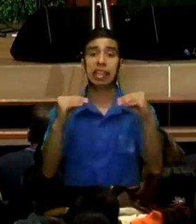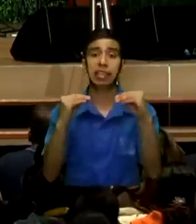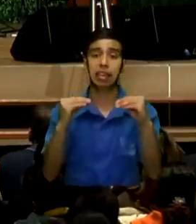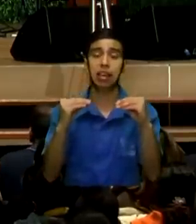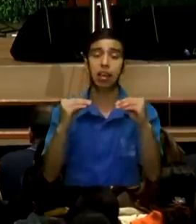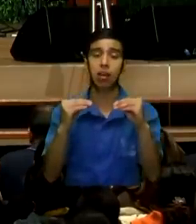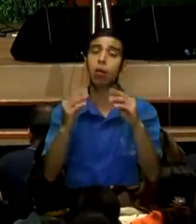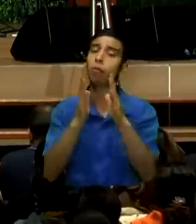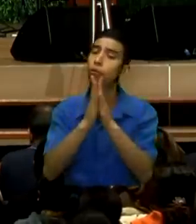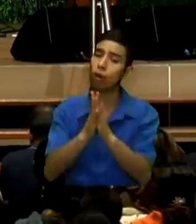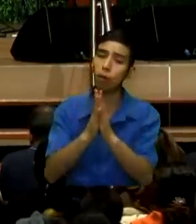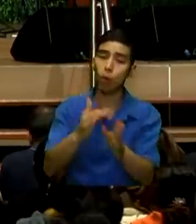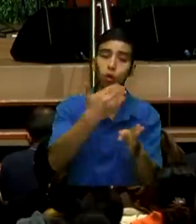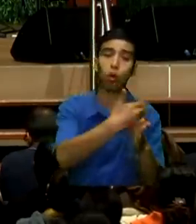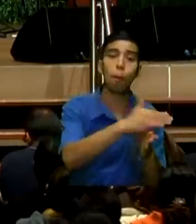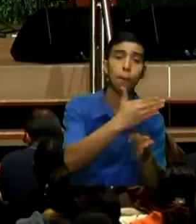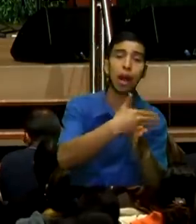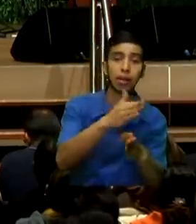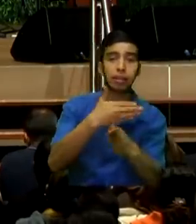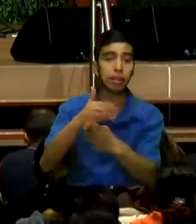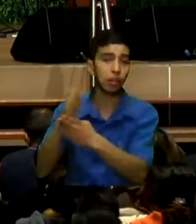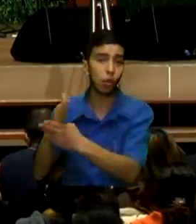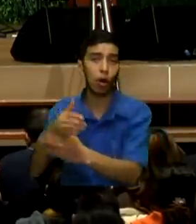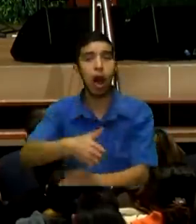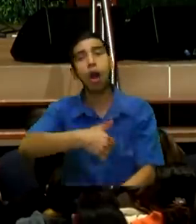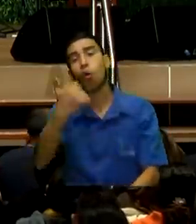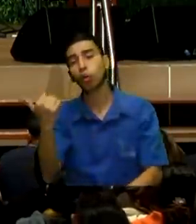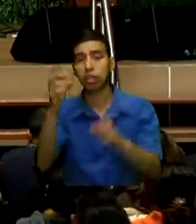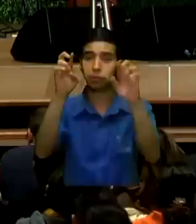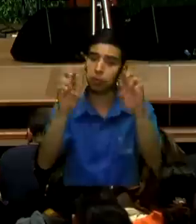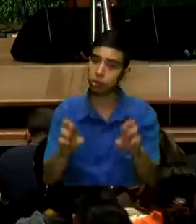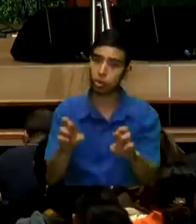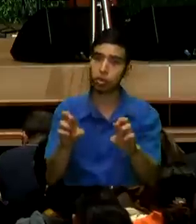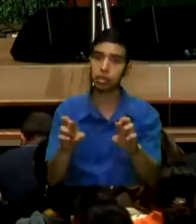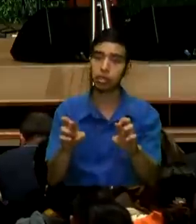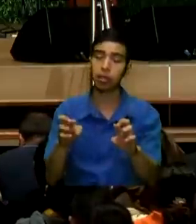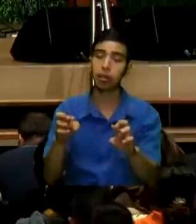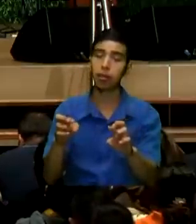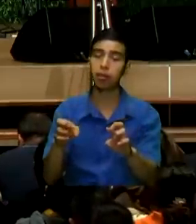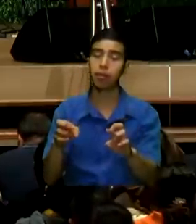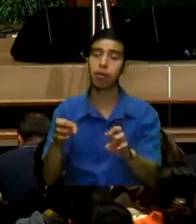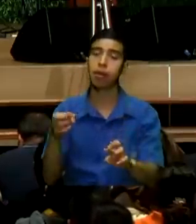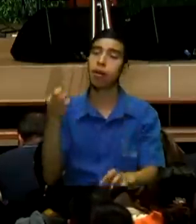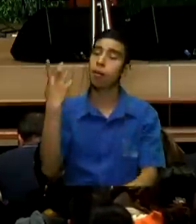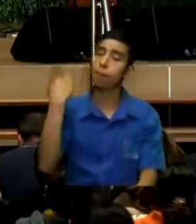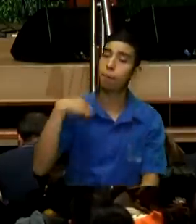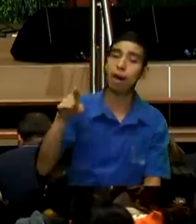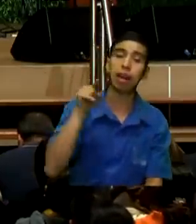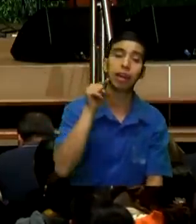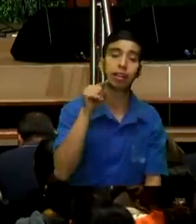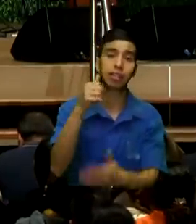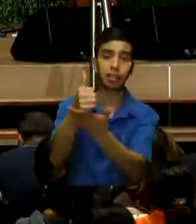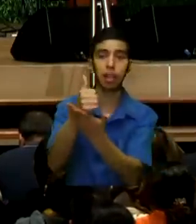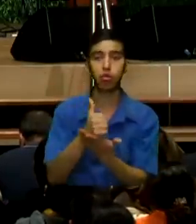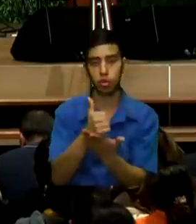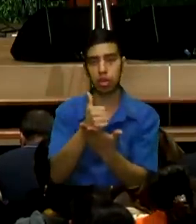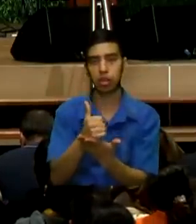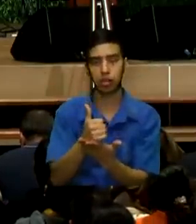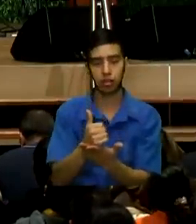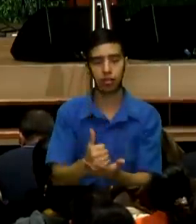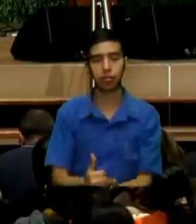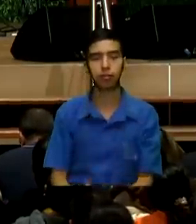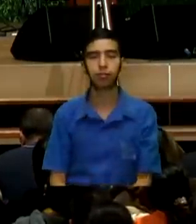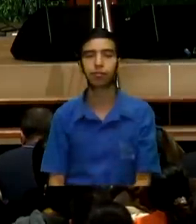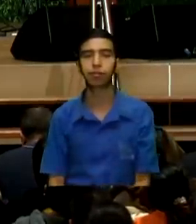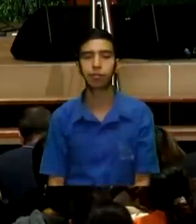se difunda por todo el mundo. Ese es un pensamiento que mucha gente tiene. Esto lo sé solo yo y no lo reparto a nadie.